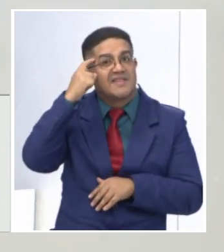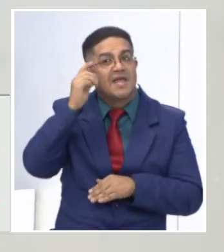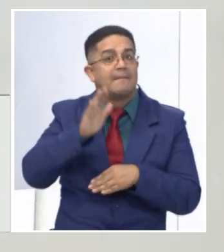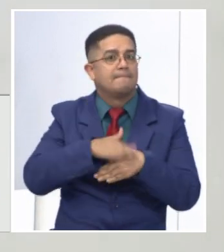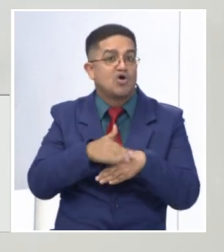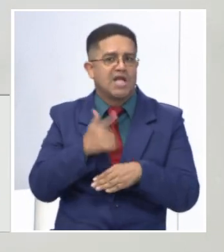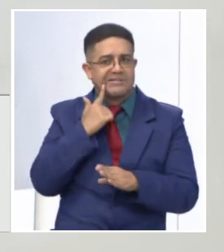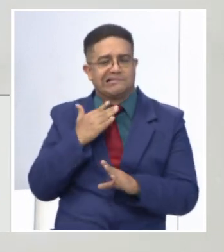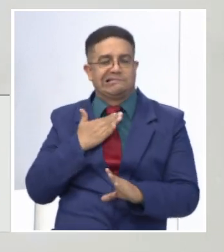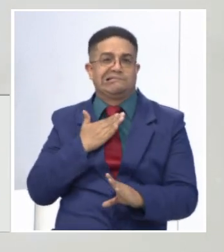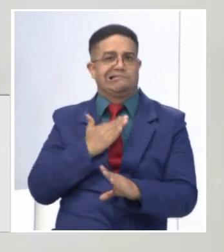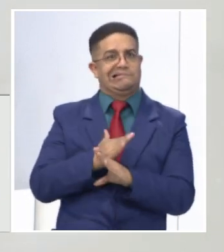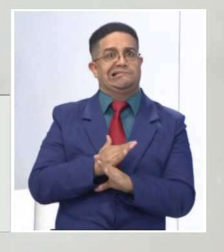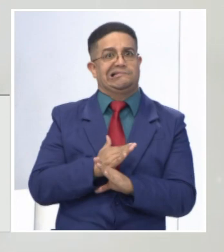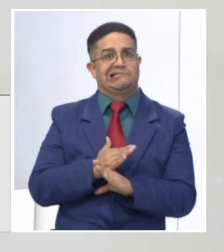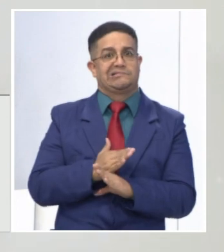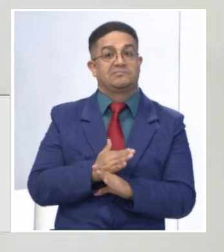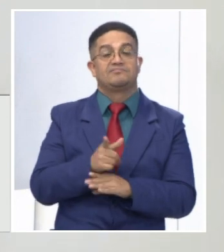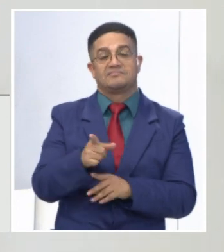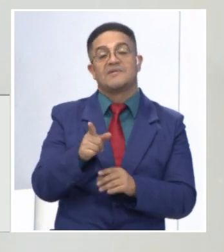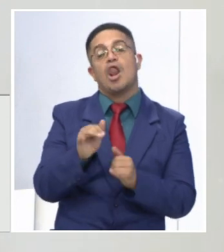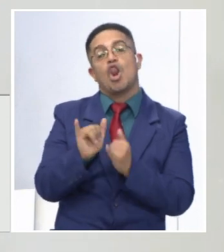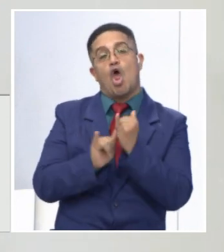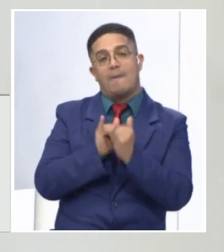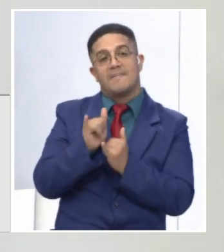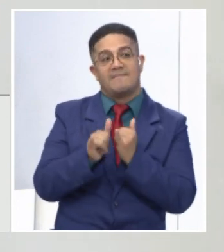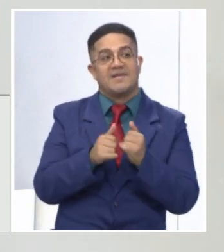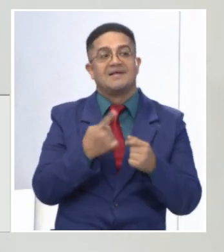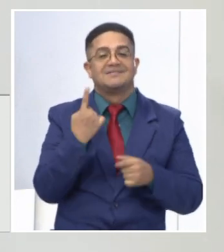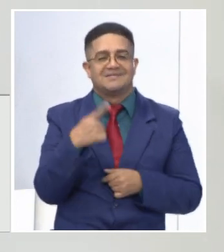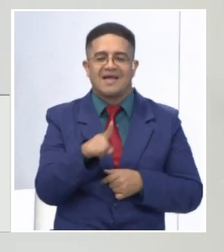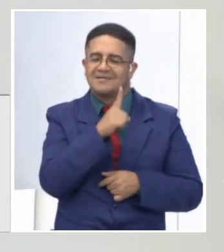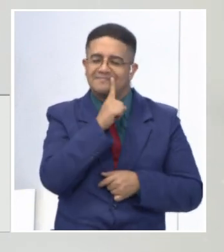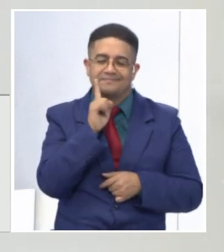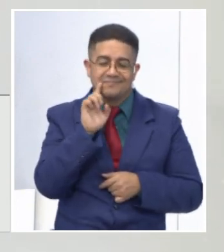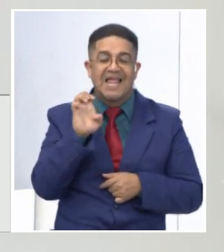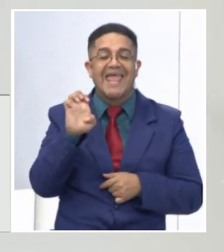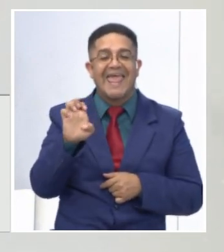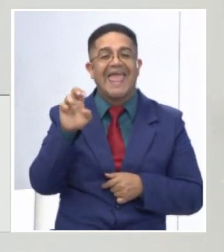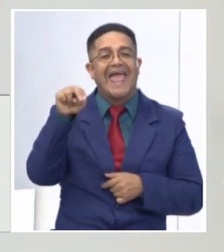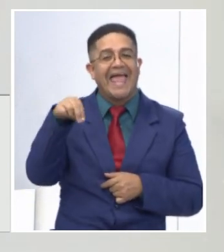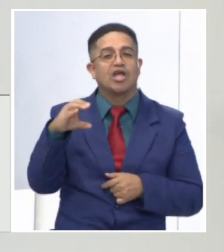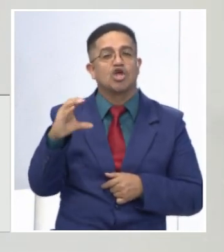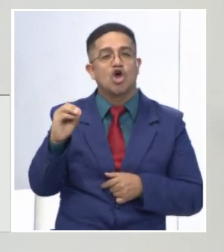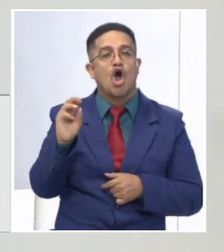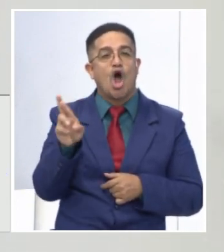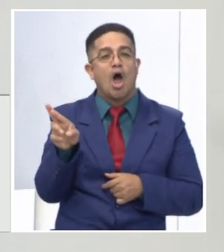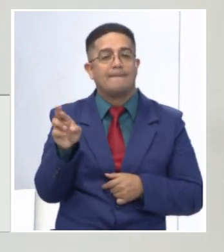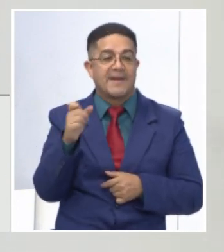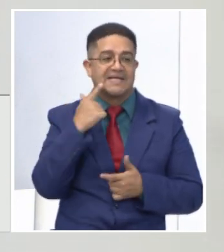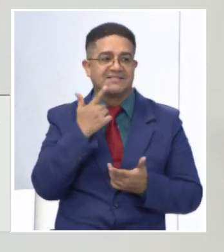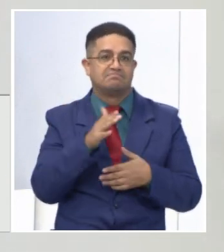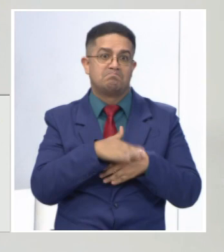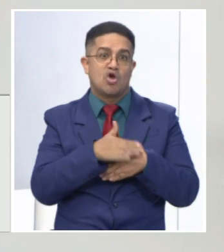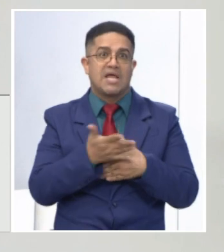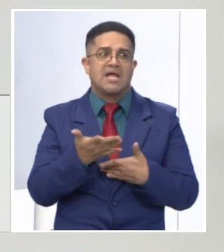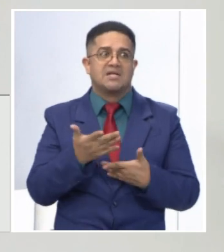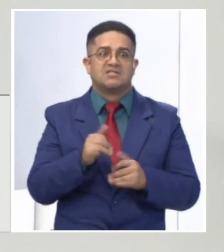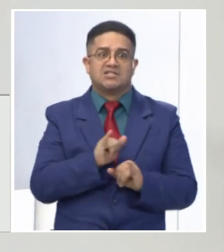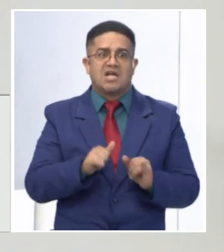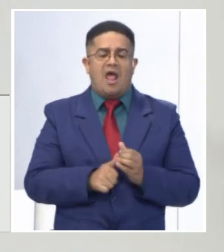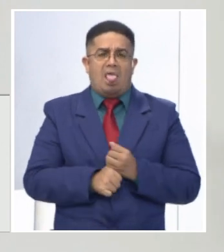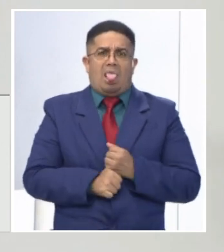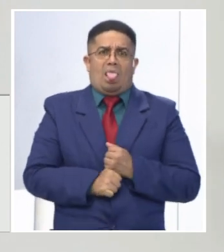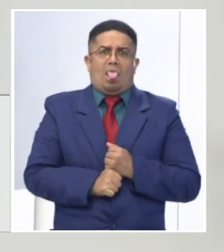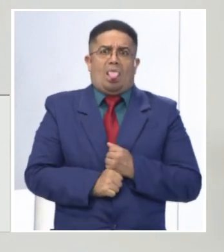la mecánica defecatoria y son los niños a los que llamamos que tienen encopresis, que son los que comienzan a evacuar por rebosamiento o por